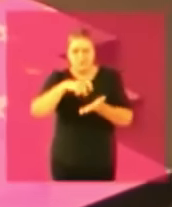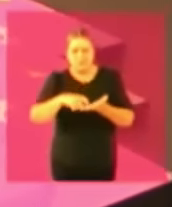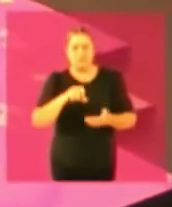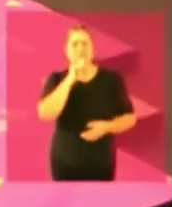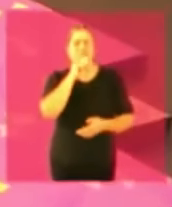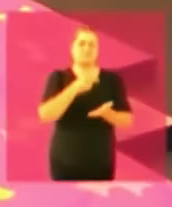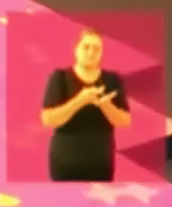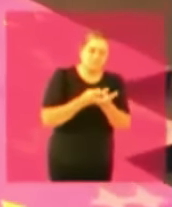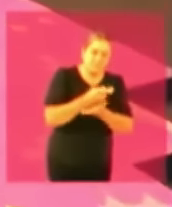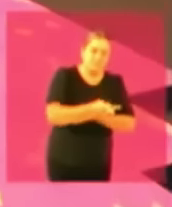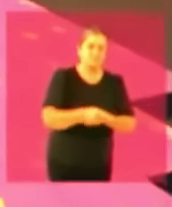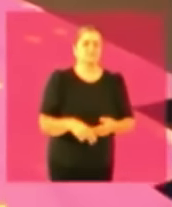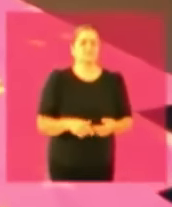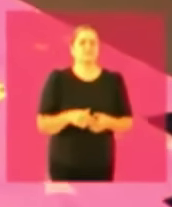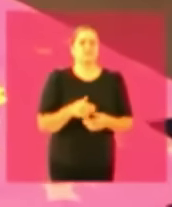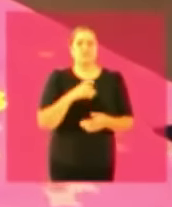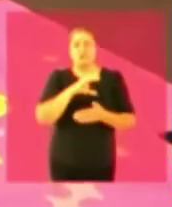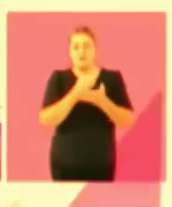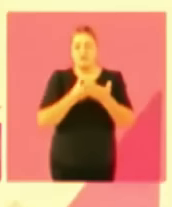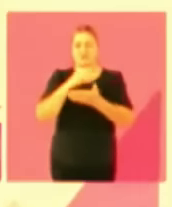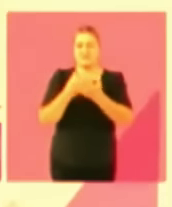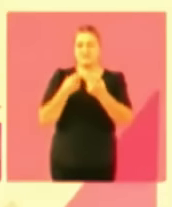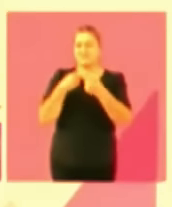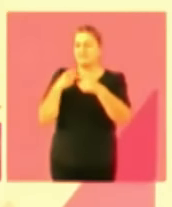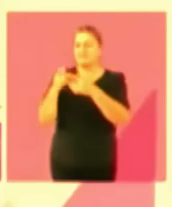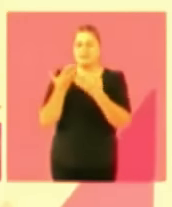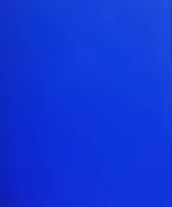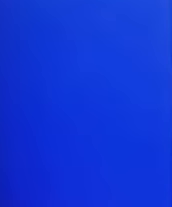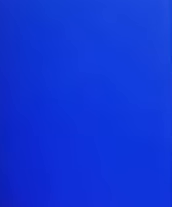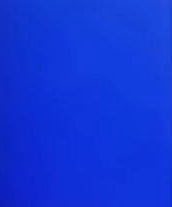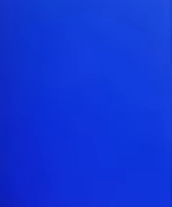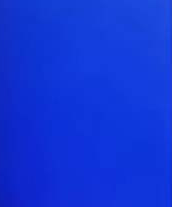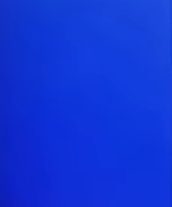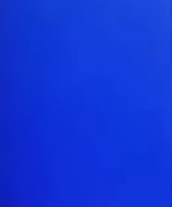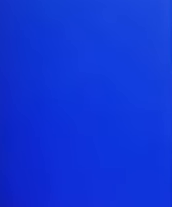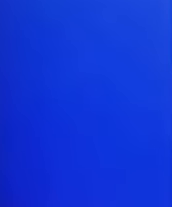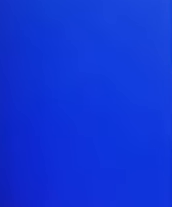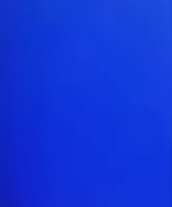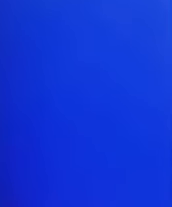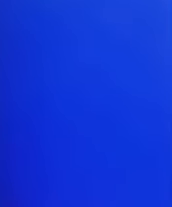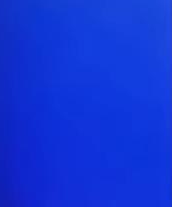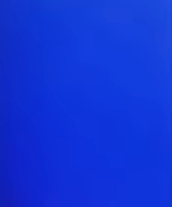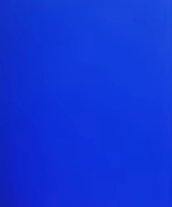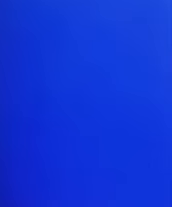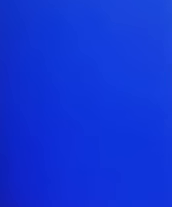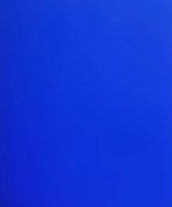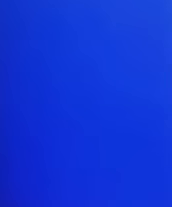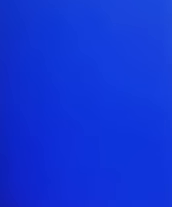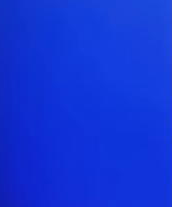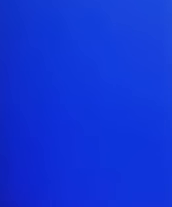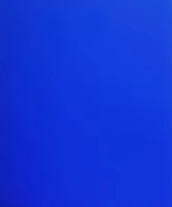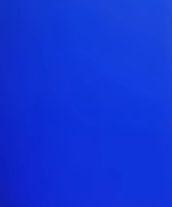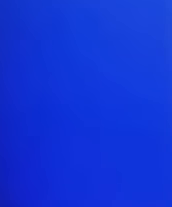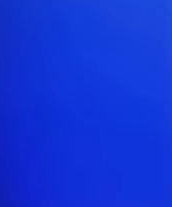y como que unas sonrisitas no caían más. Eso sí, 15, más suelta que nunca, ¿eh? Hoy vimos 15 o 20 sonrisas, las estuve contando. Vimos también un tono